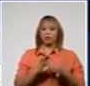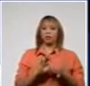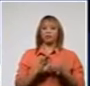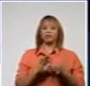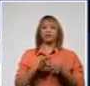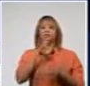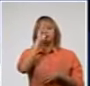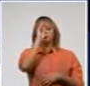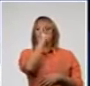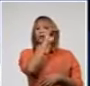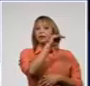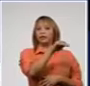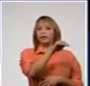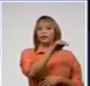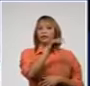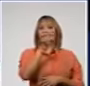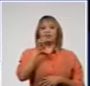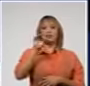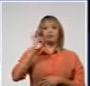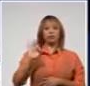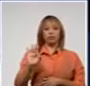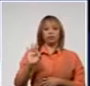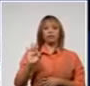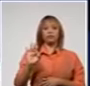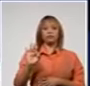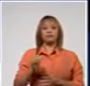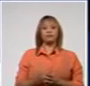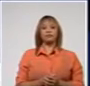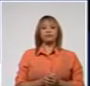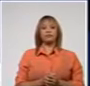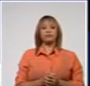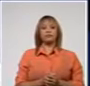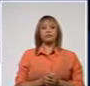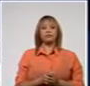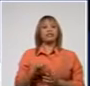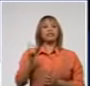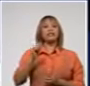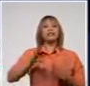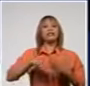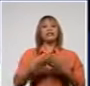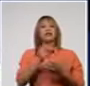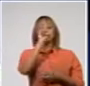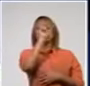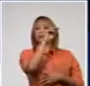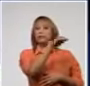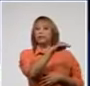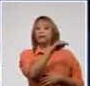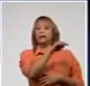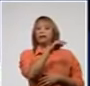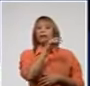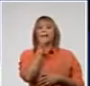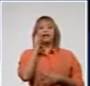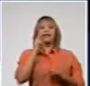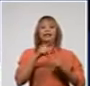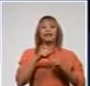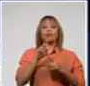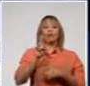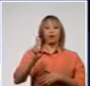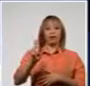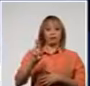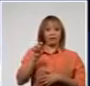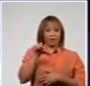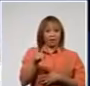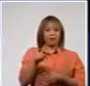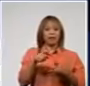ingresó el 18, estuvo 10 días ingresada, 10 días en terapia intensiva,